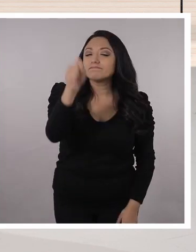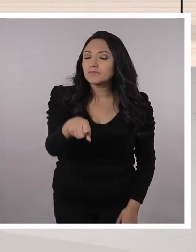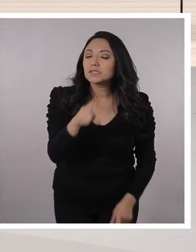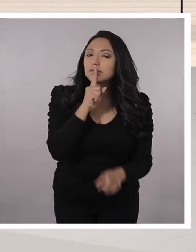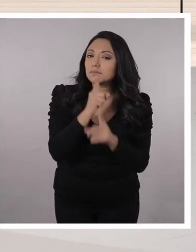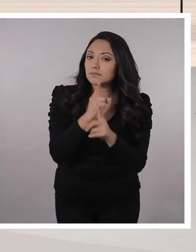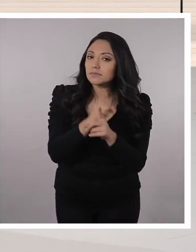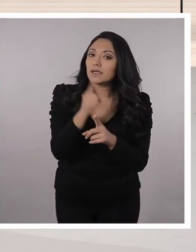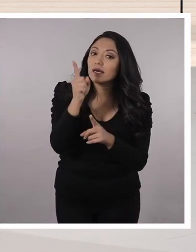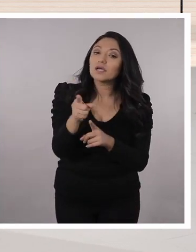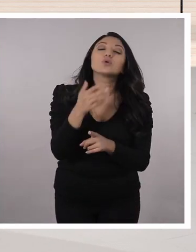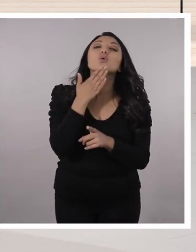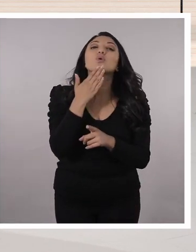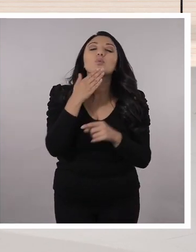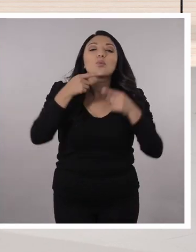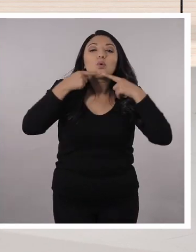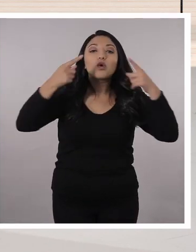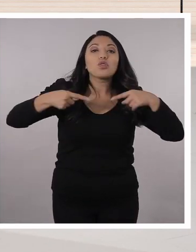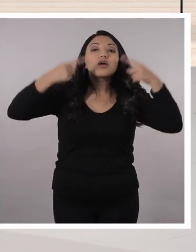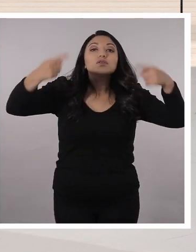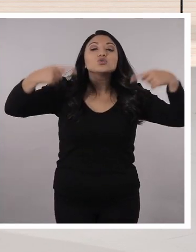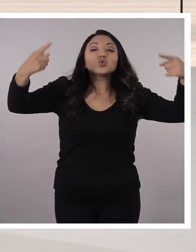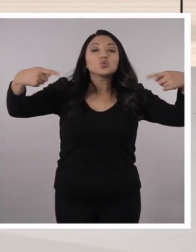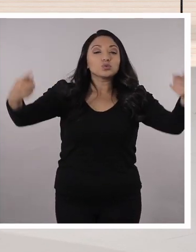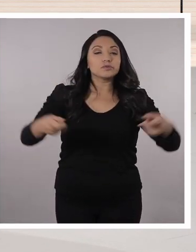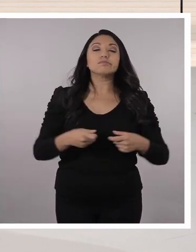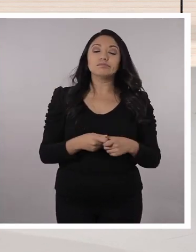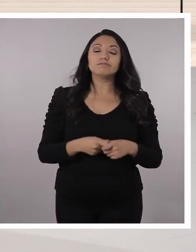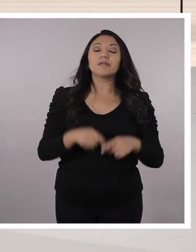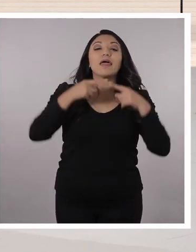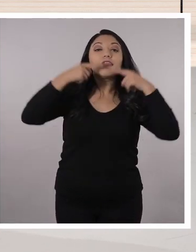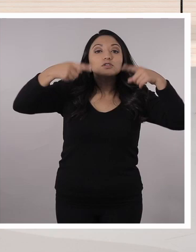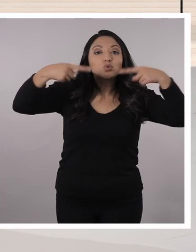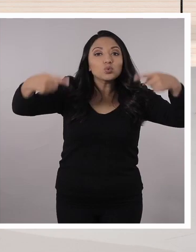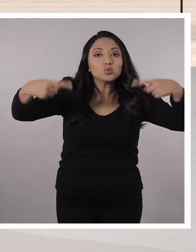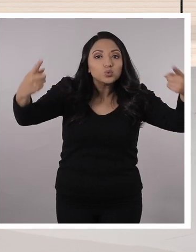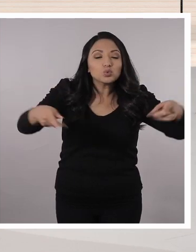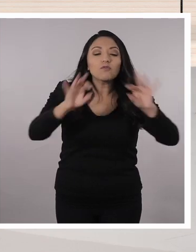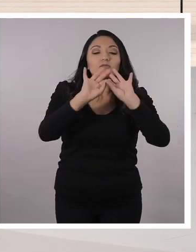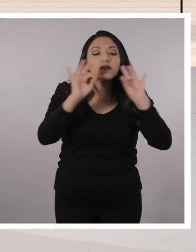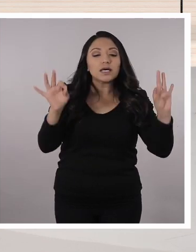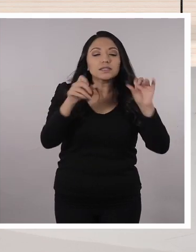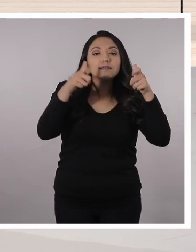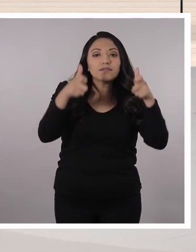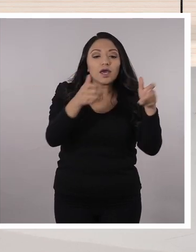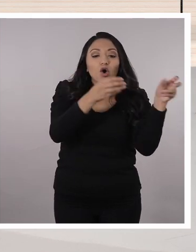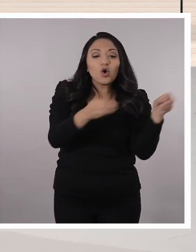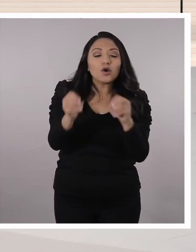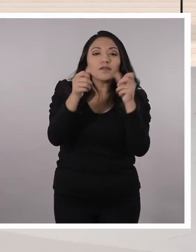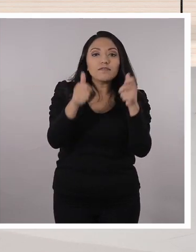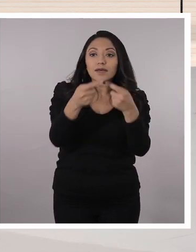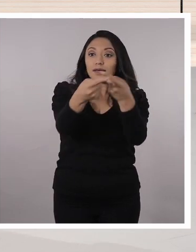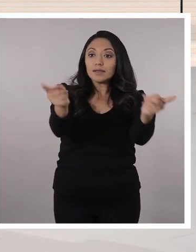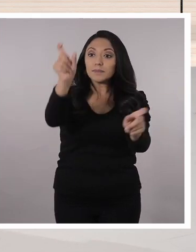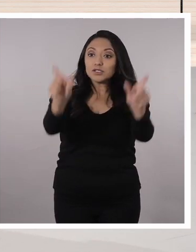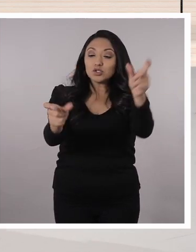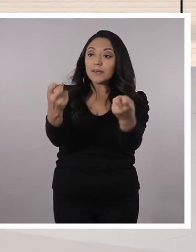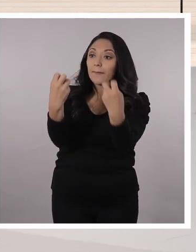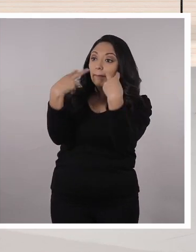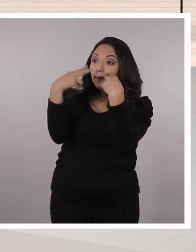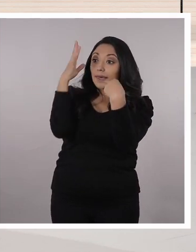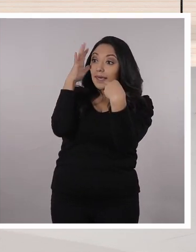propuestas. Exacto, y eso podemos hacerlo solamente de esta manera, elaborando un discurso coherente, con frases claras y bien